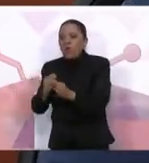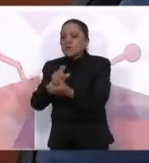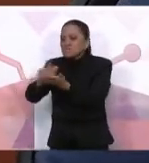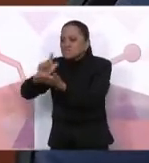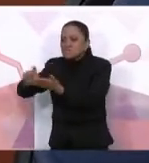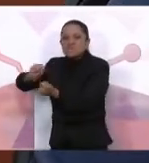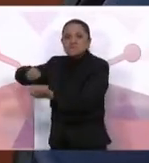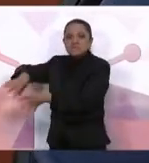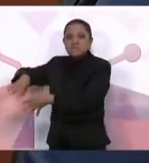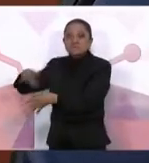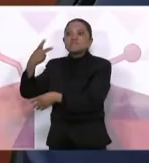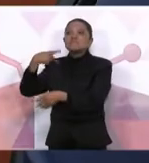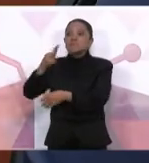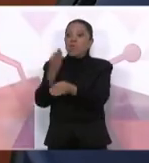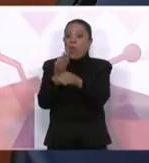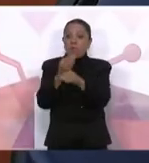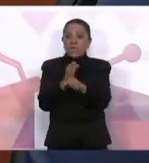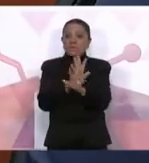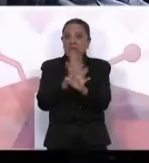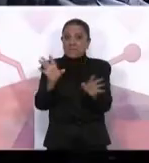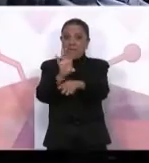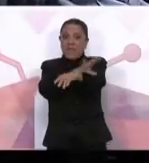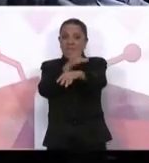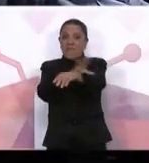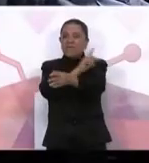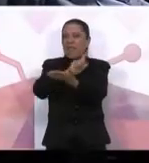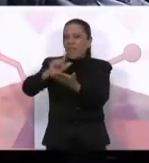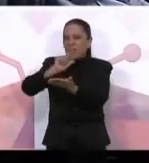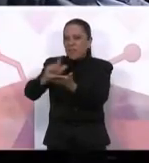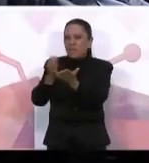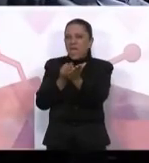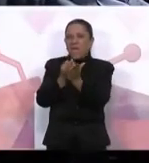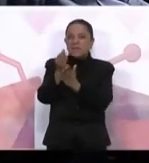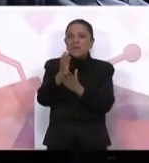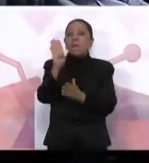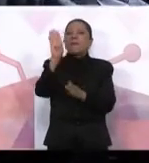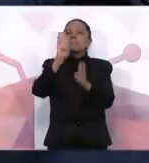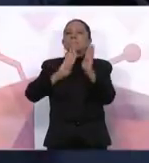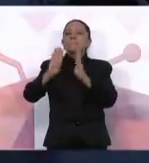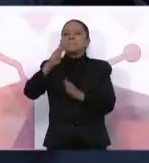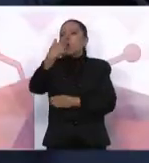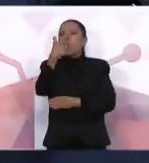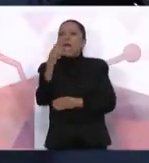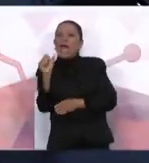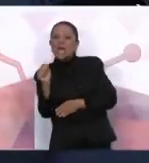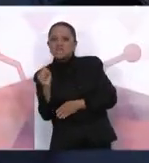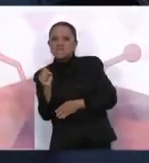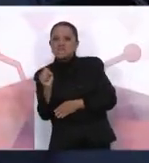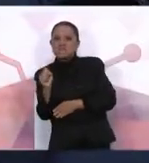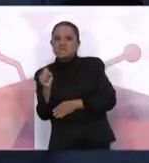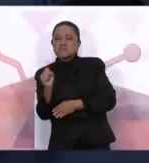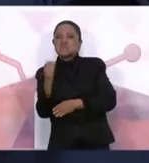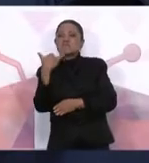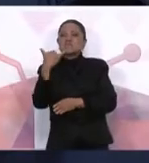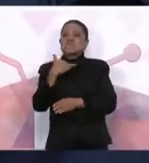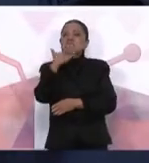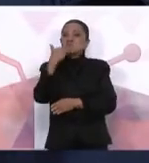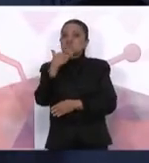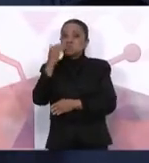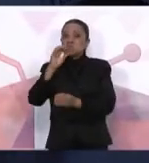a través de el biogás y de los residuos que se generan en el estado de morelos